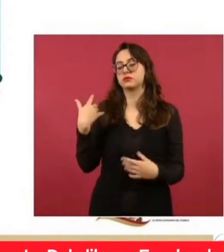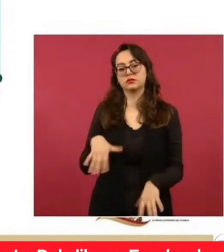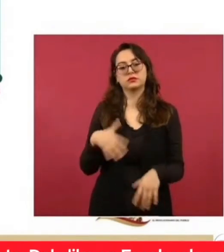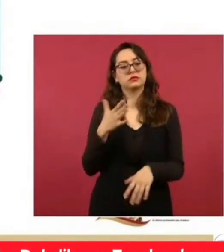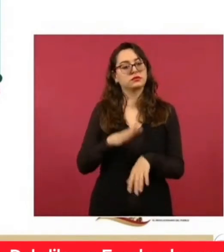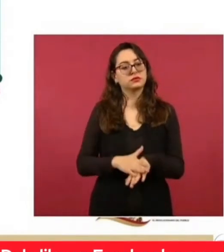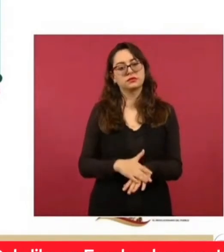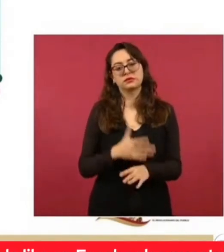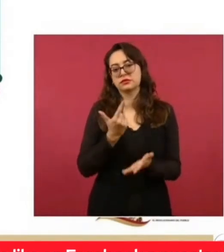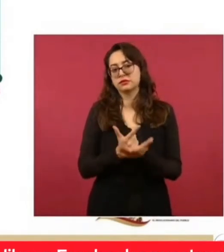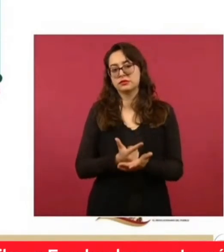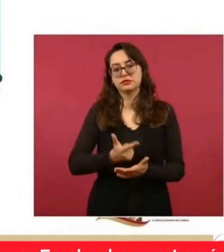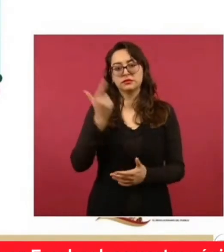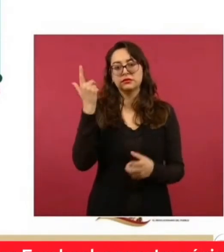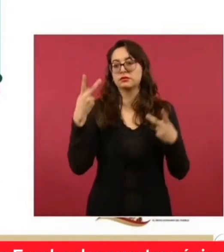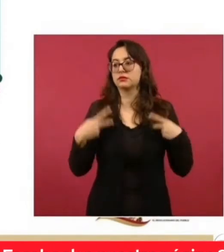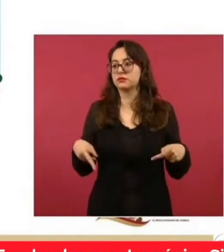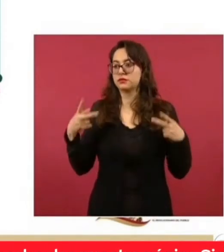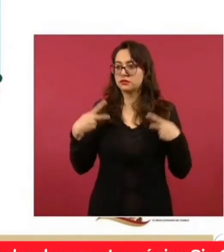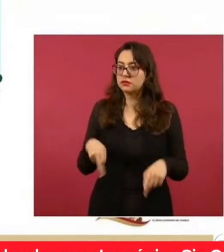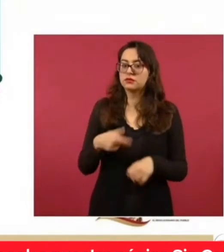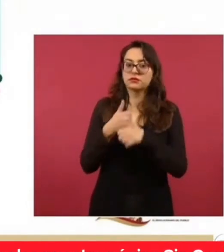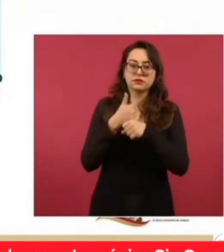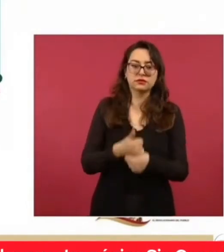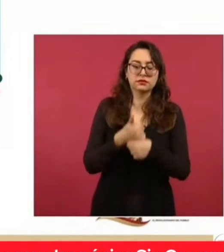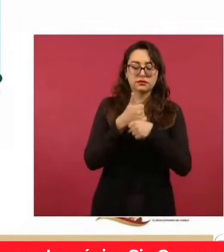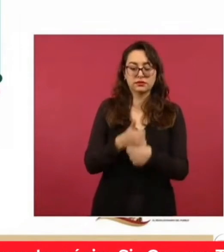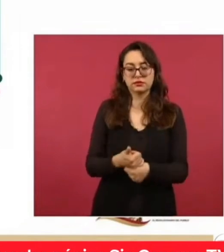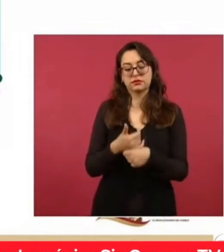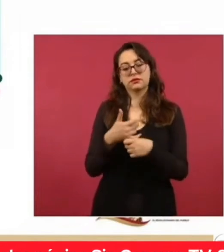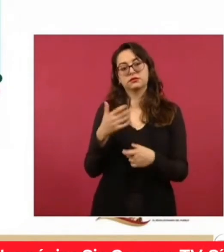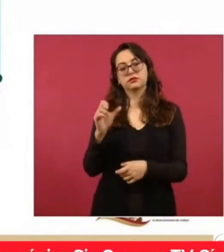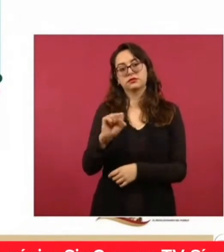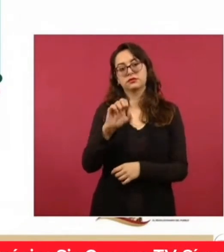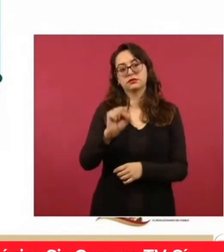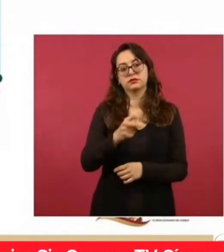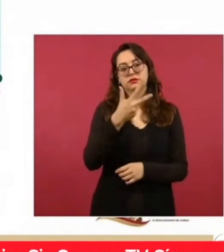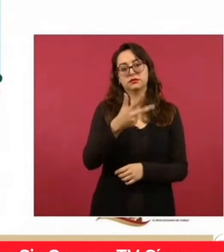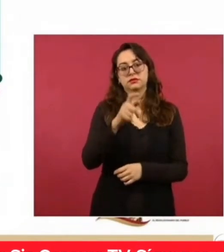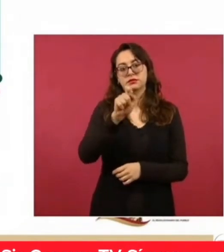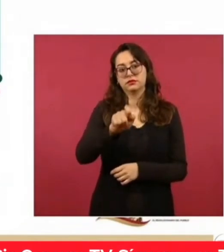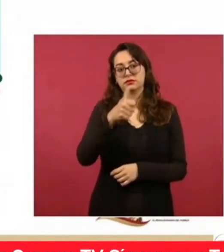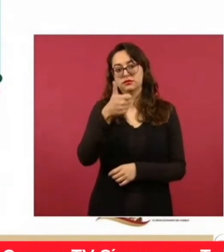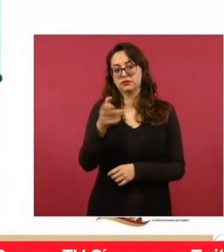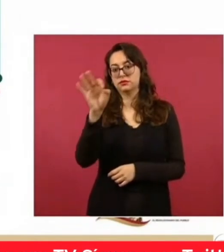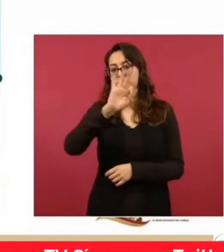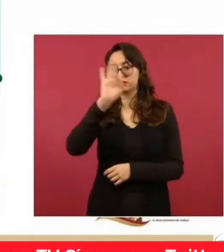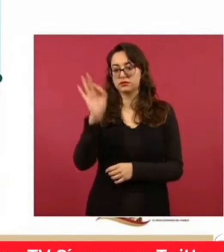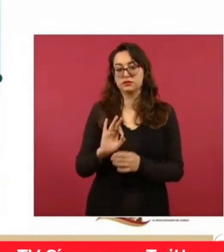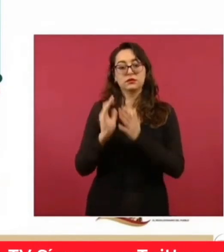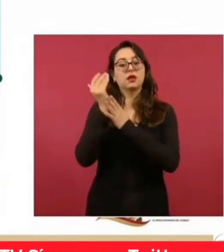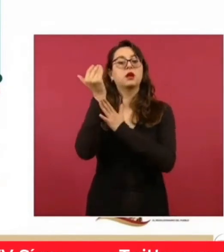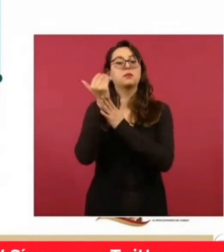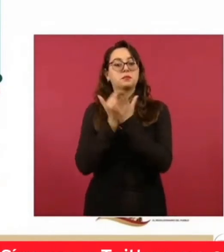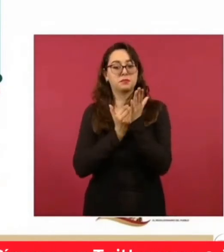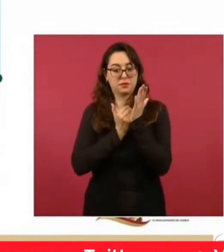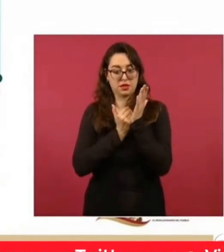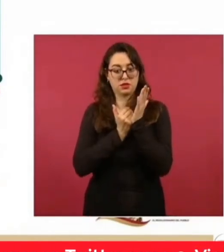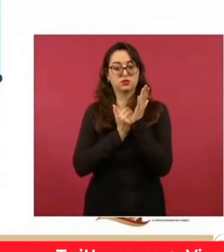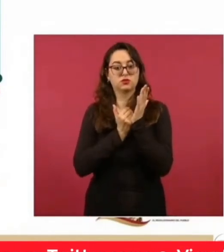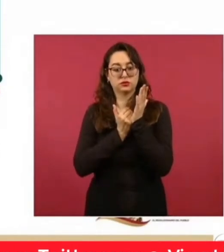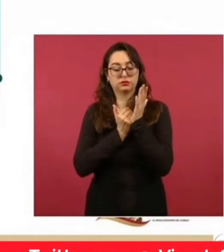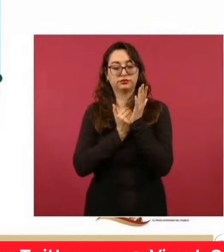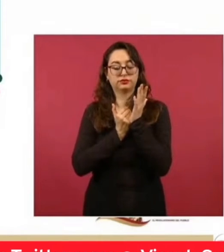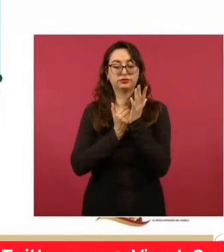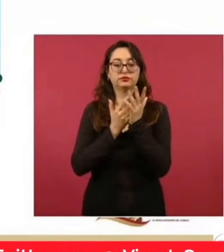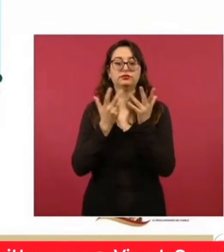y la tranquilidad de las familias tenemos el 68.6 menos víctimas contando víctimas